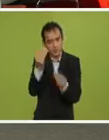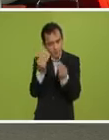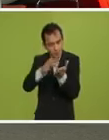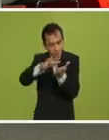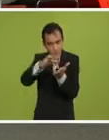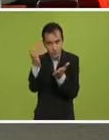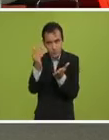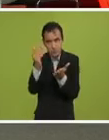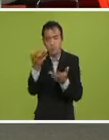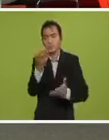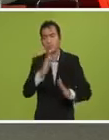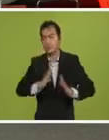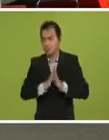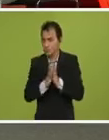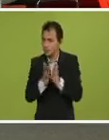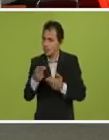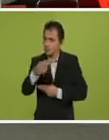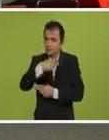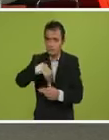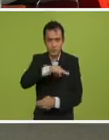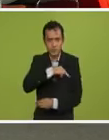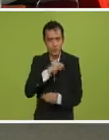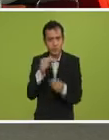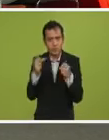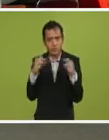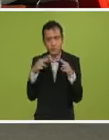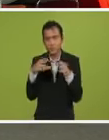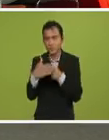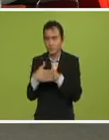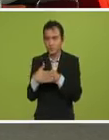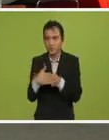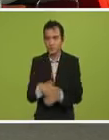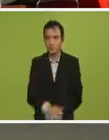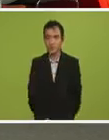gracias por haber participado con nosotros y nos vemos en la siguiente.